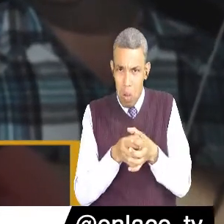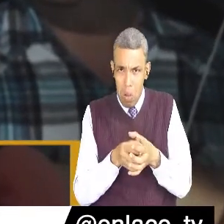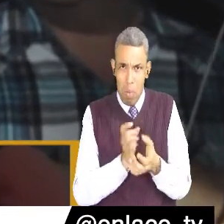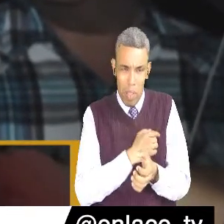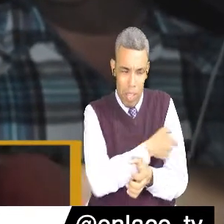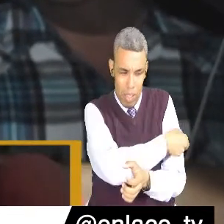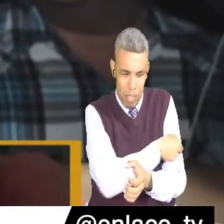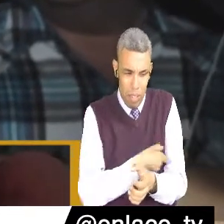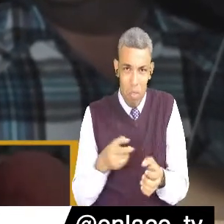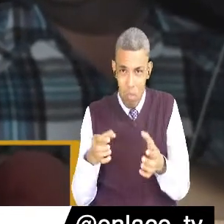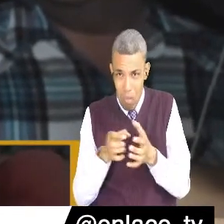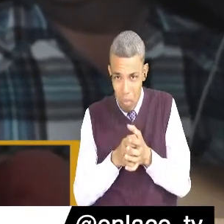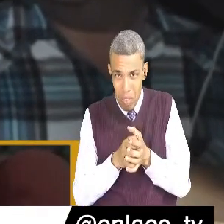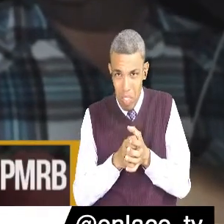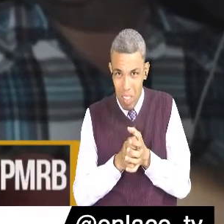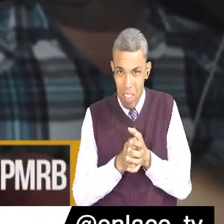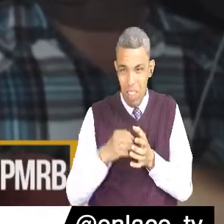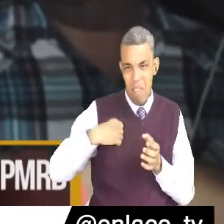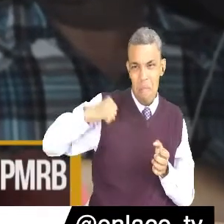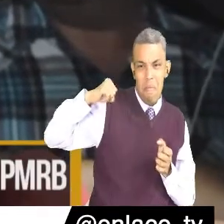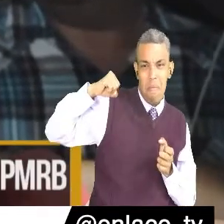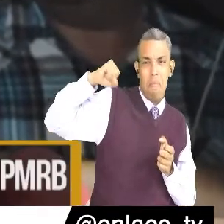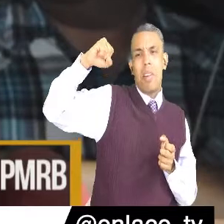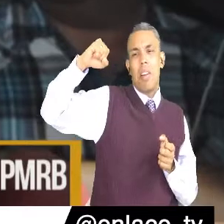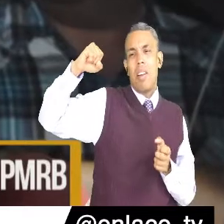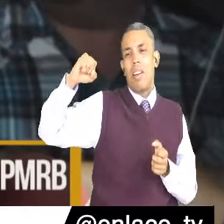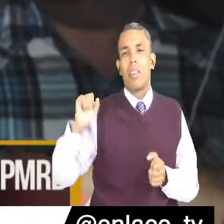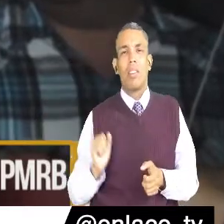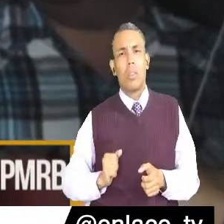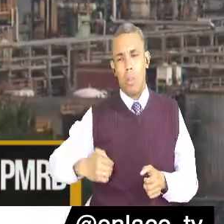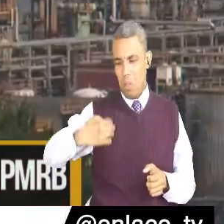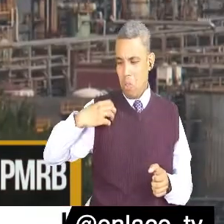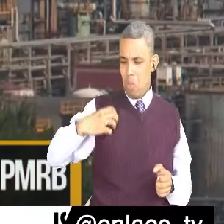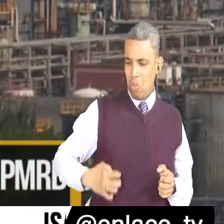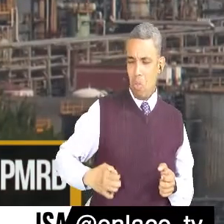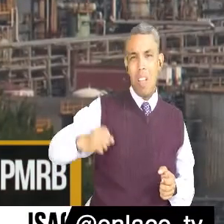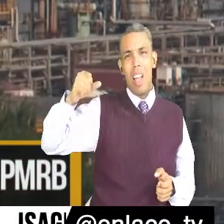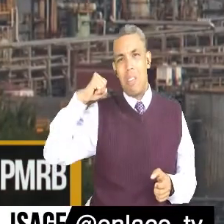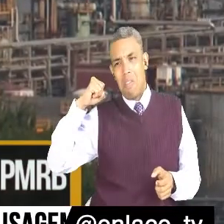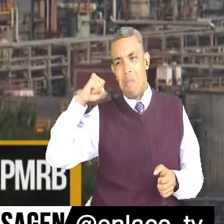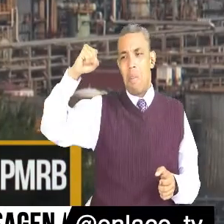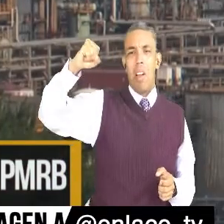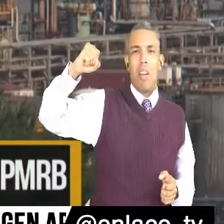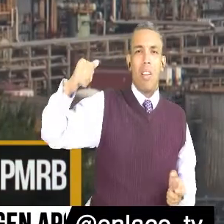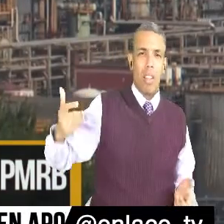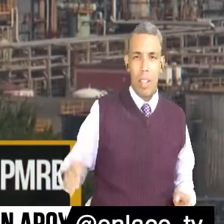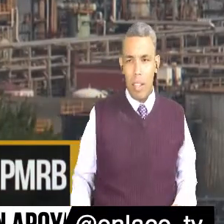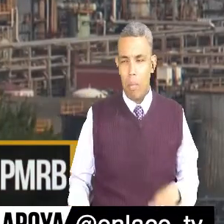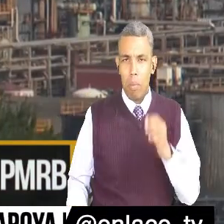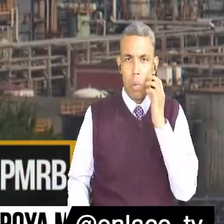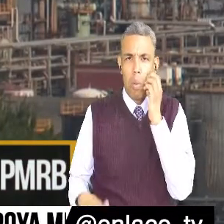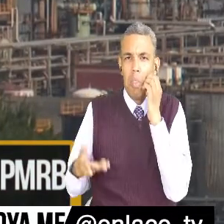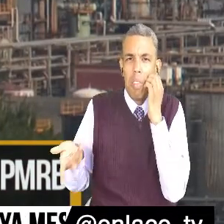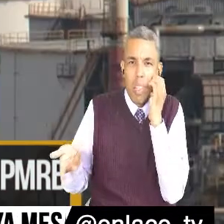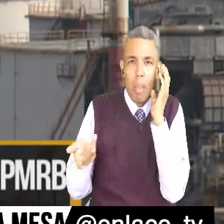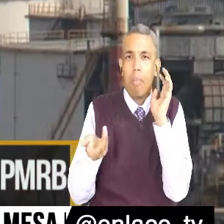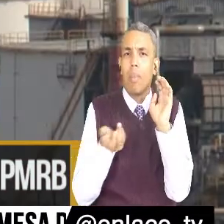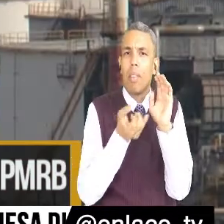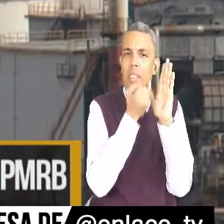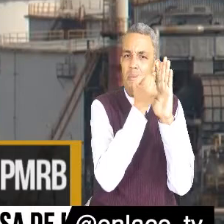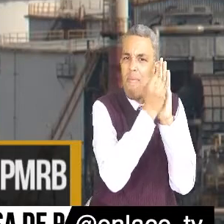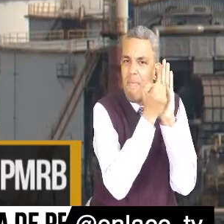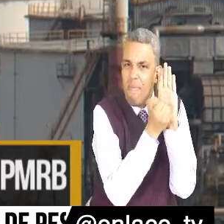refinería de Barranca Bermeja, ampliarlo para que sea este comité quien fije las directrices a seguir